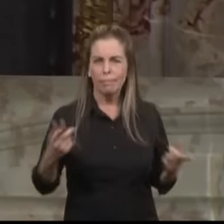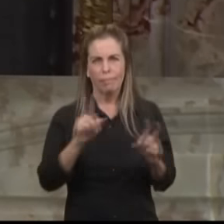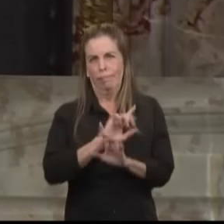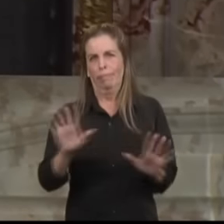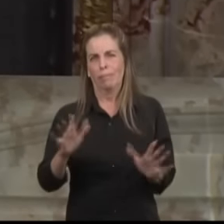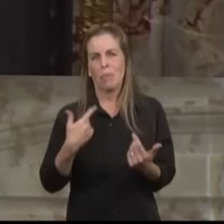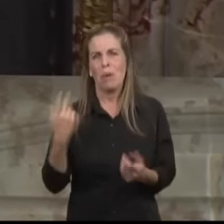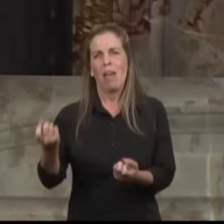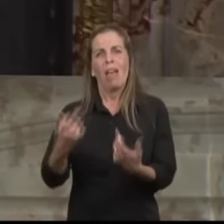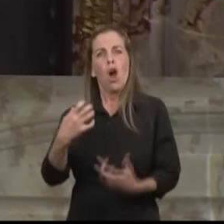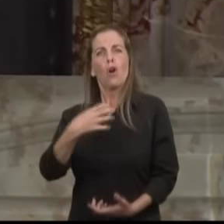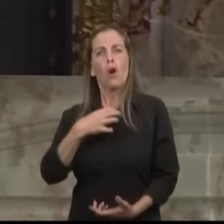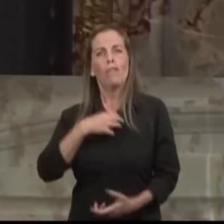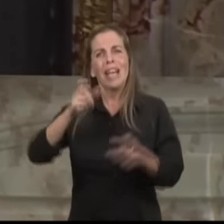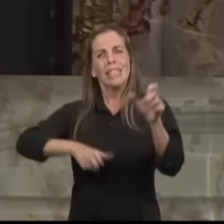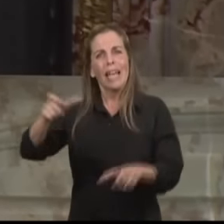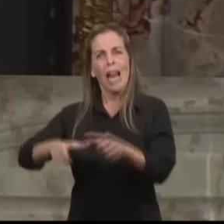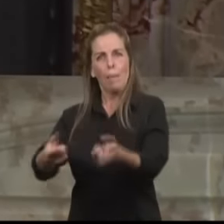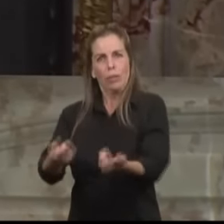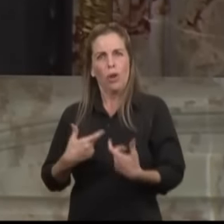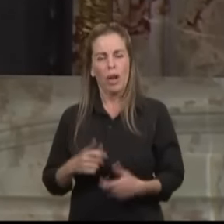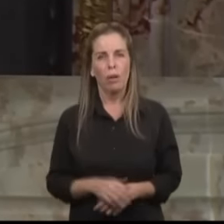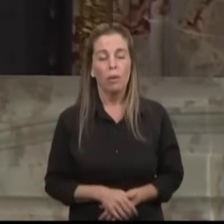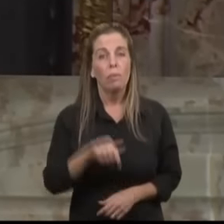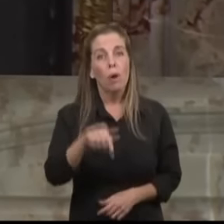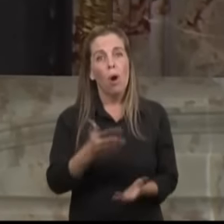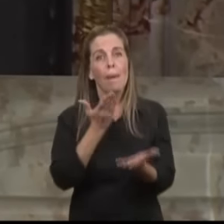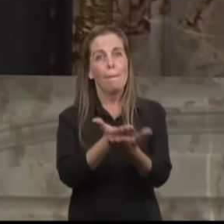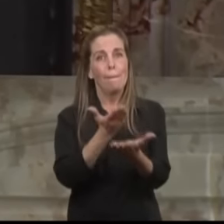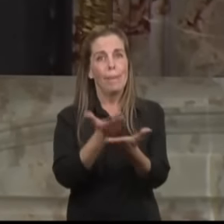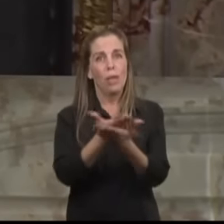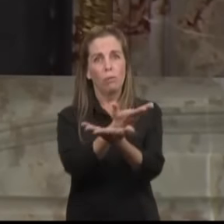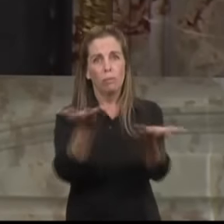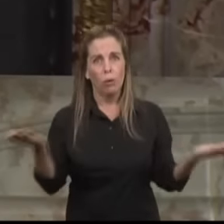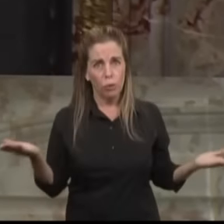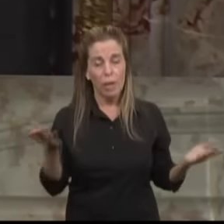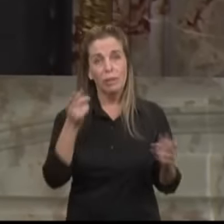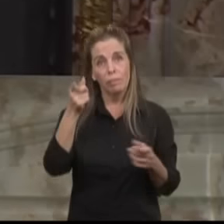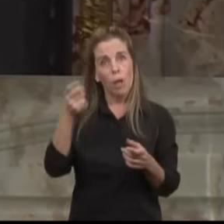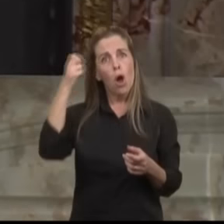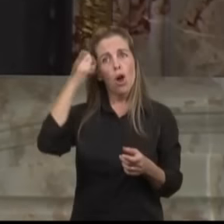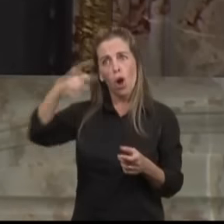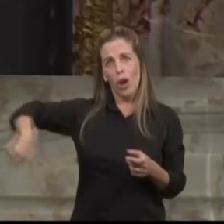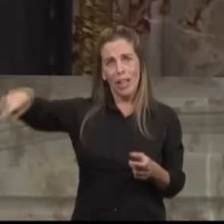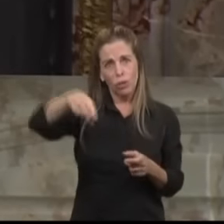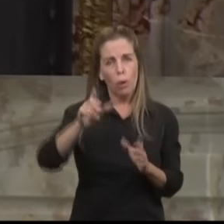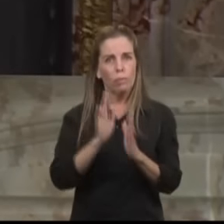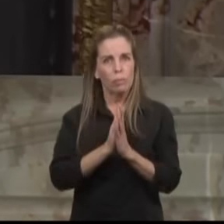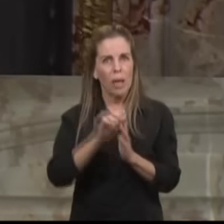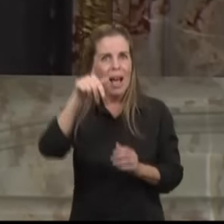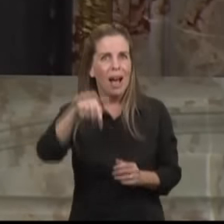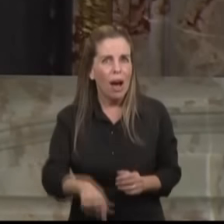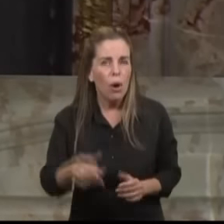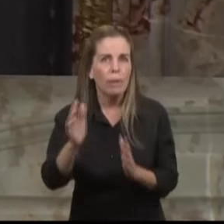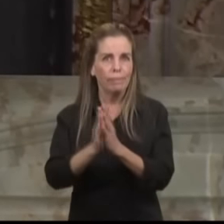confianza que el pueblo ha depositado en nosotros. Hoy les pido a ustedes, miembros del Congreso Nacional, que, por una vez, estén